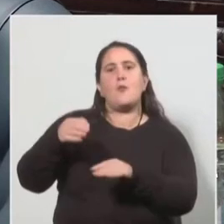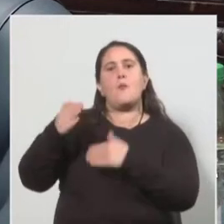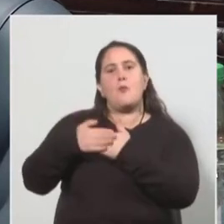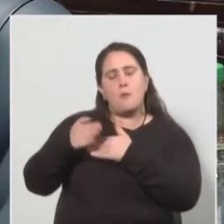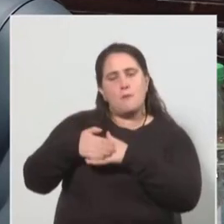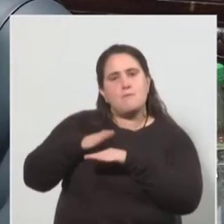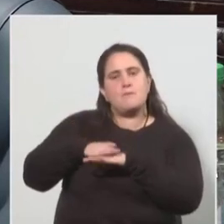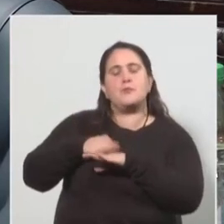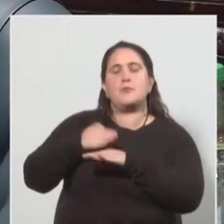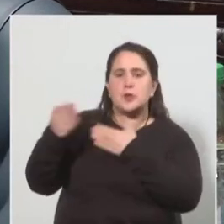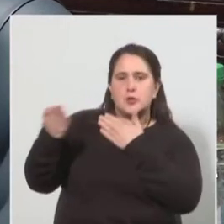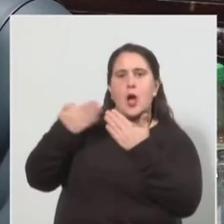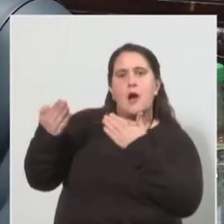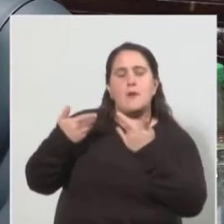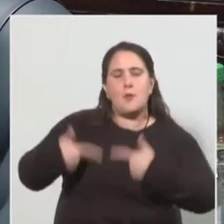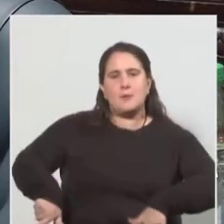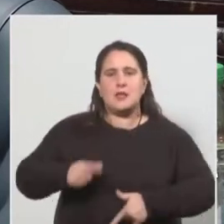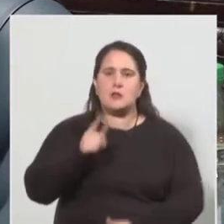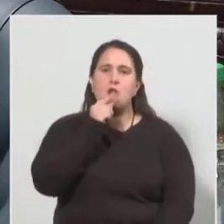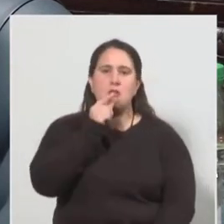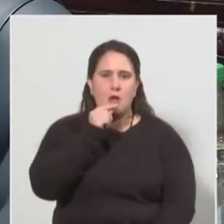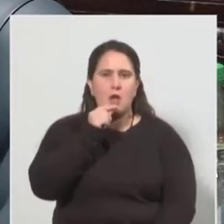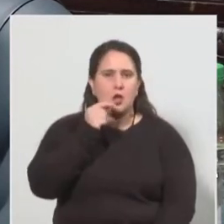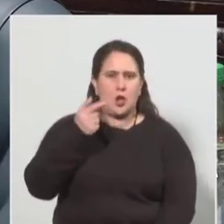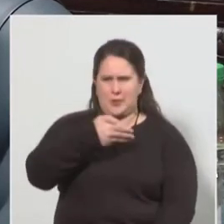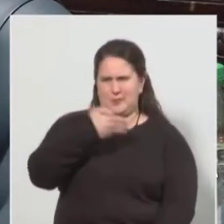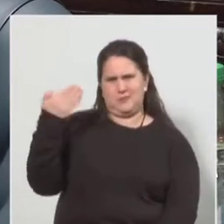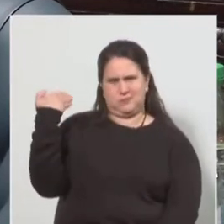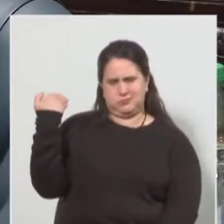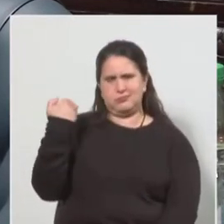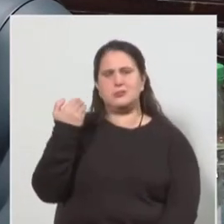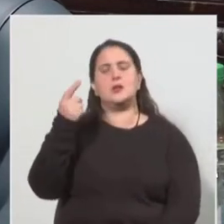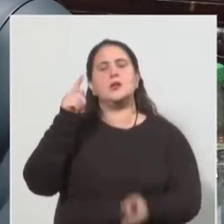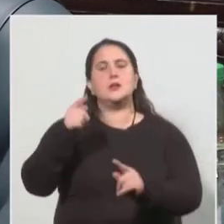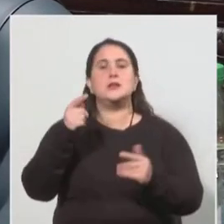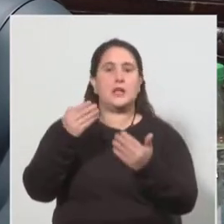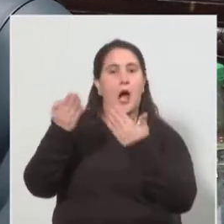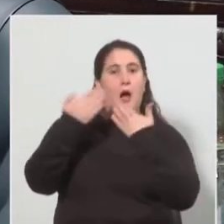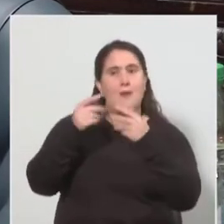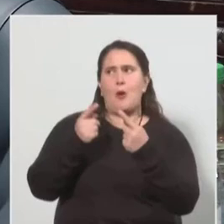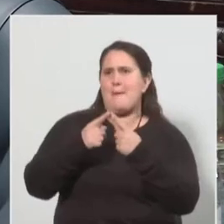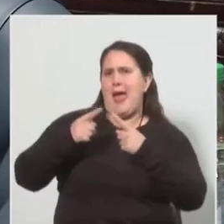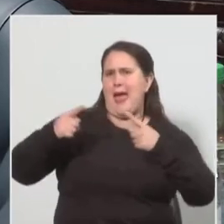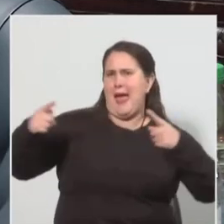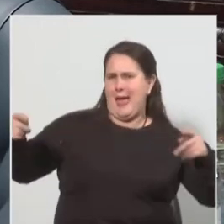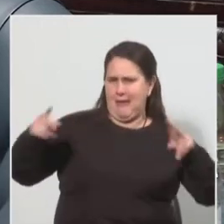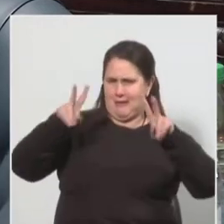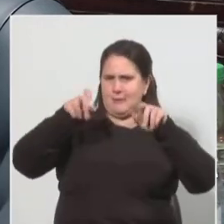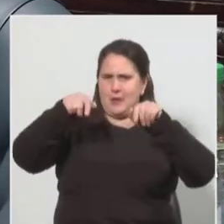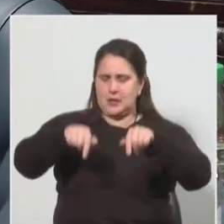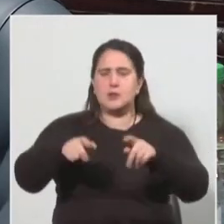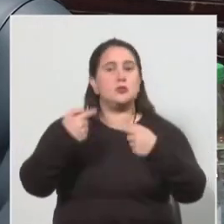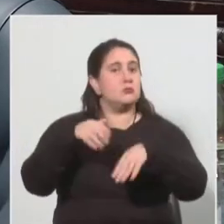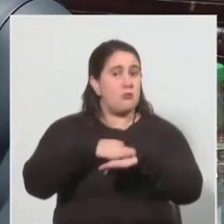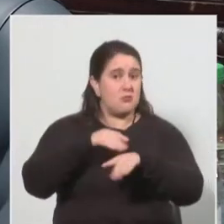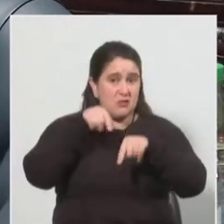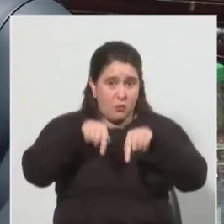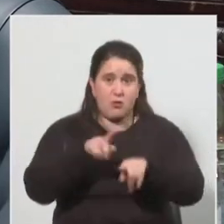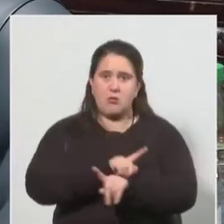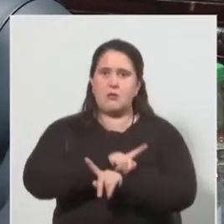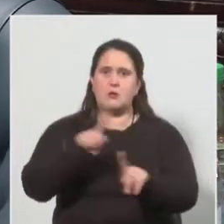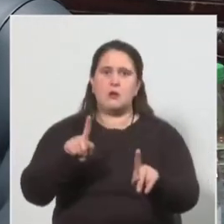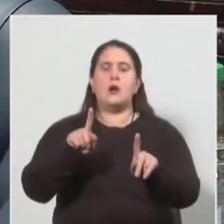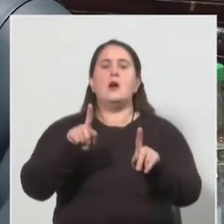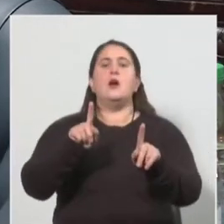hace algunas semanas donde extensamente debatimos sobre el tema. Tampoco es una instancia en